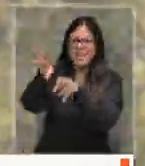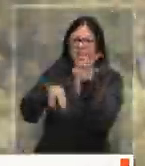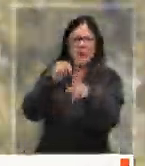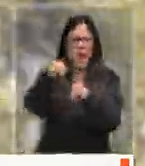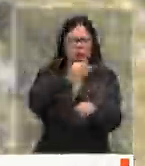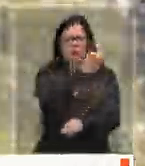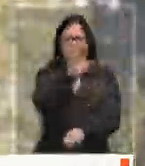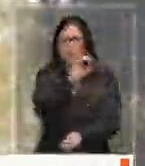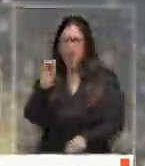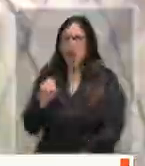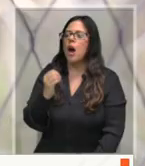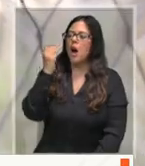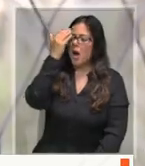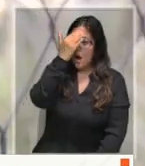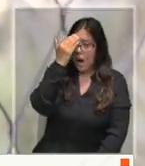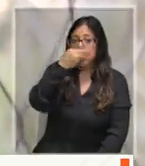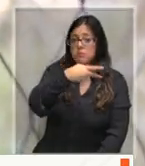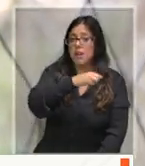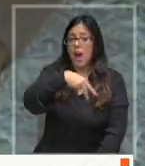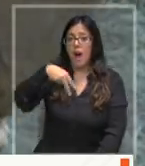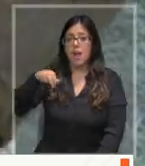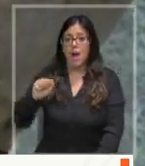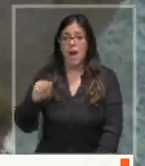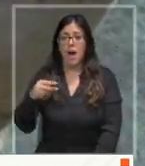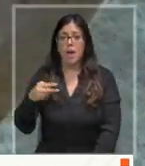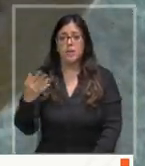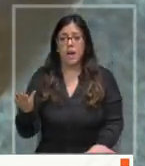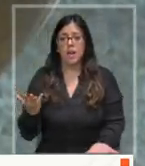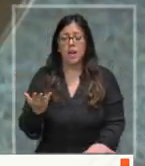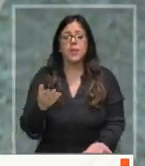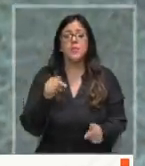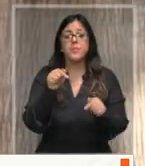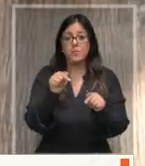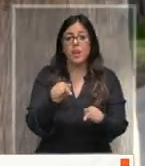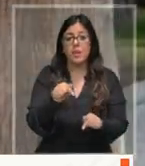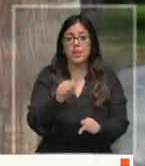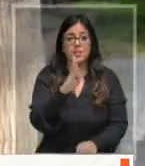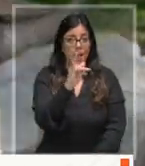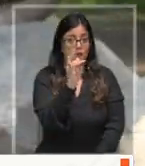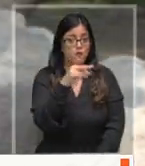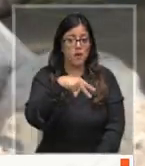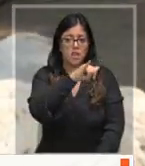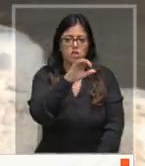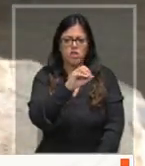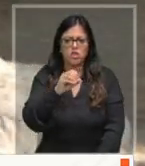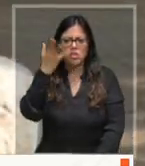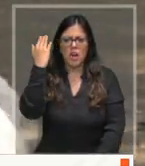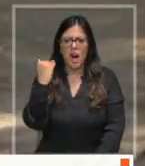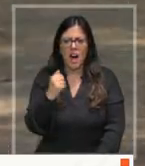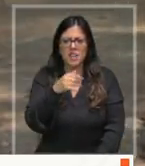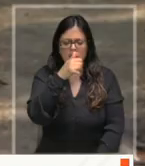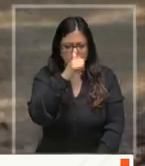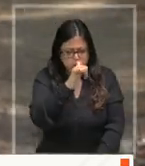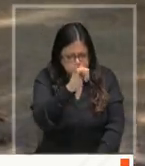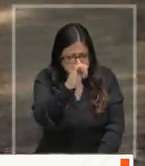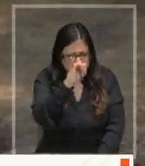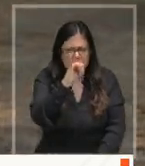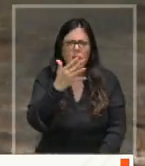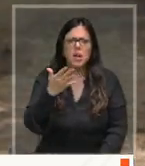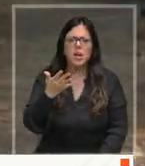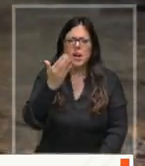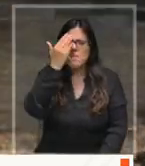zoológico estaban preocupados por hana la rinoceronte del buinson desde algún tiempo algo en su principal característica Andaba mal